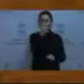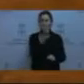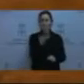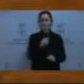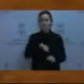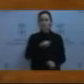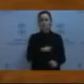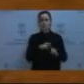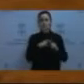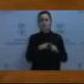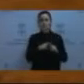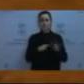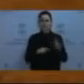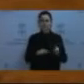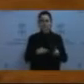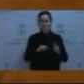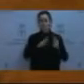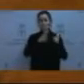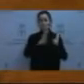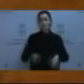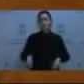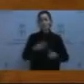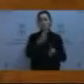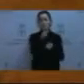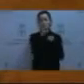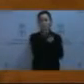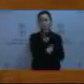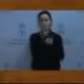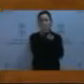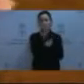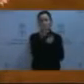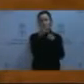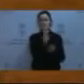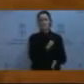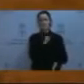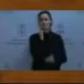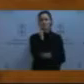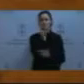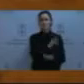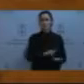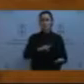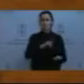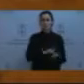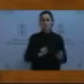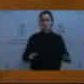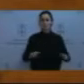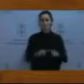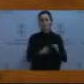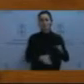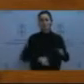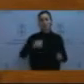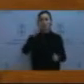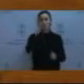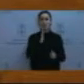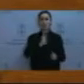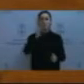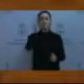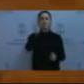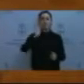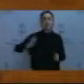compartimos. En la última declaración institucional que se realizó aquí en la Junta con motivo del Día de las Mujeres